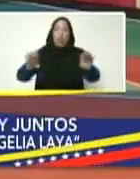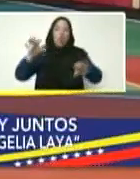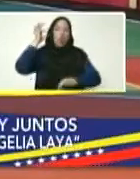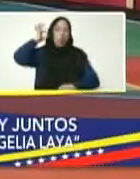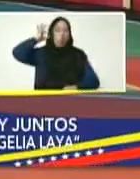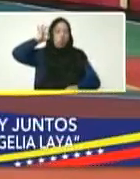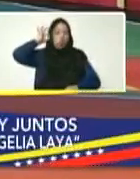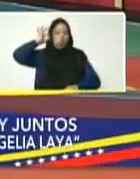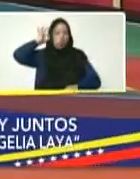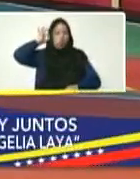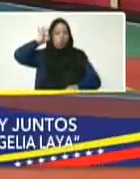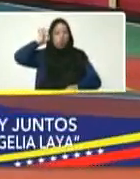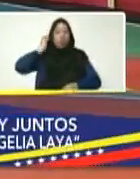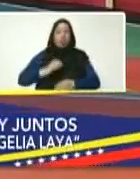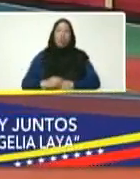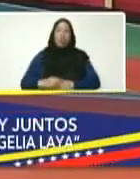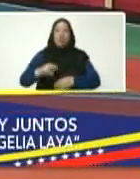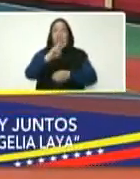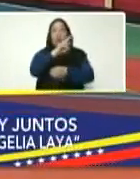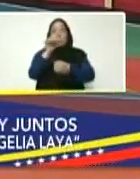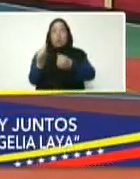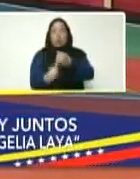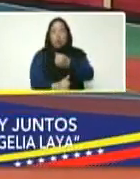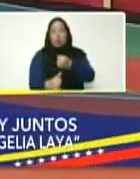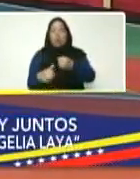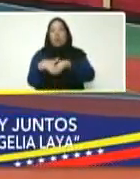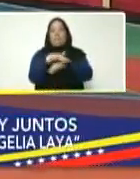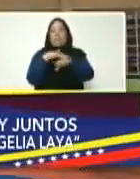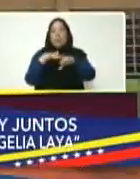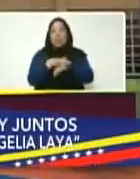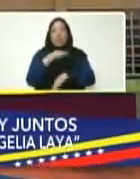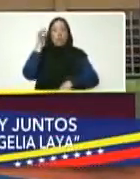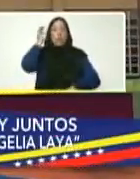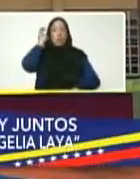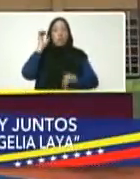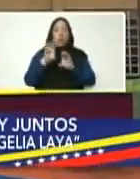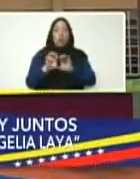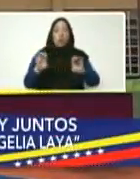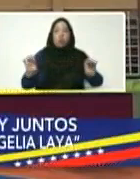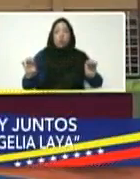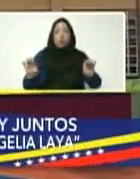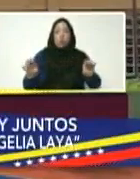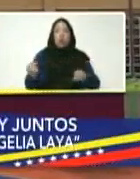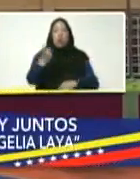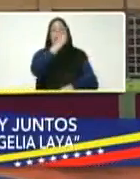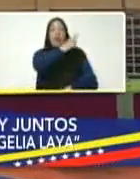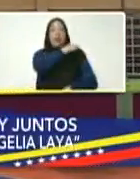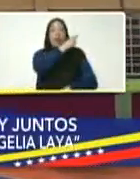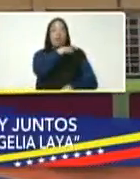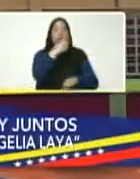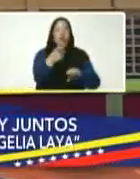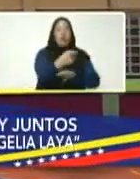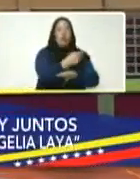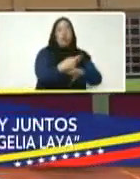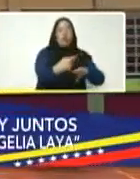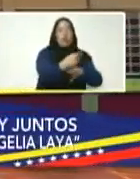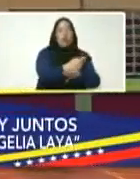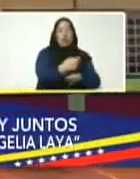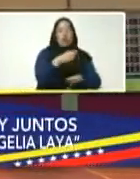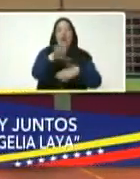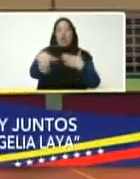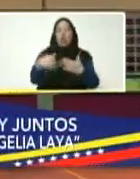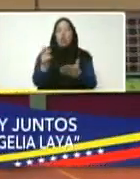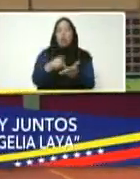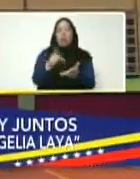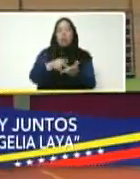nuestra viceministra, al jefe de gobierno, a todos los que participaron en este gran sueño que tenemos